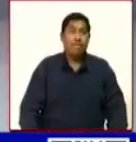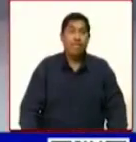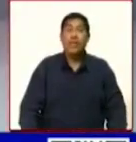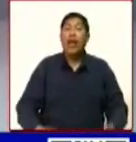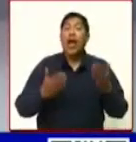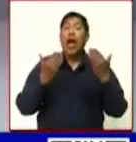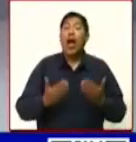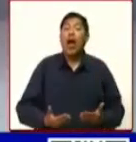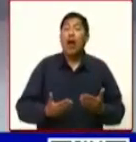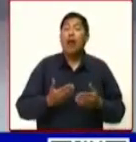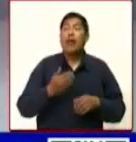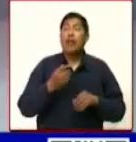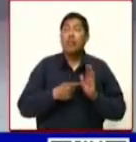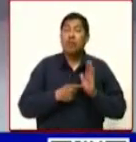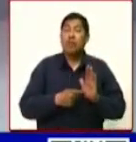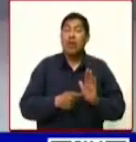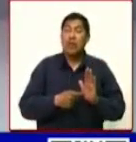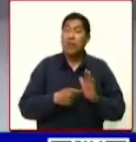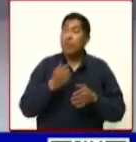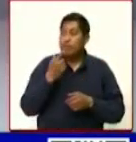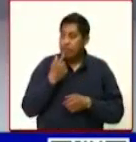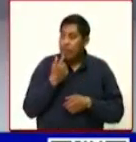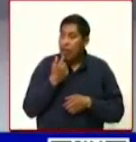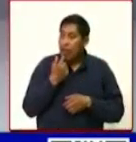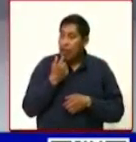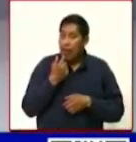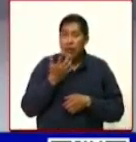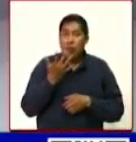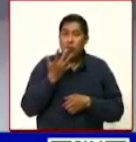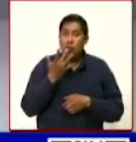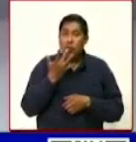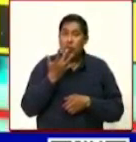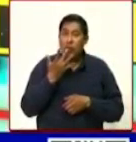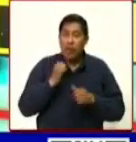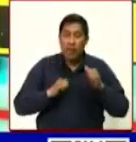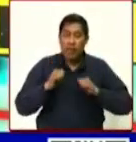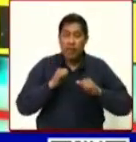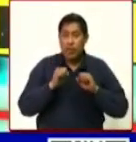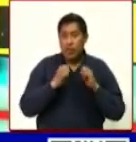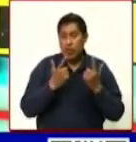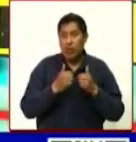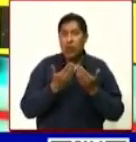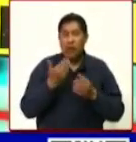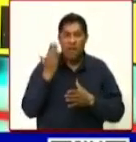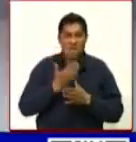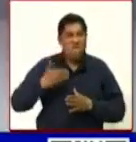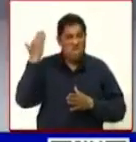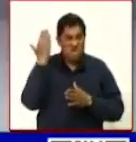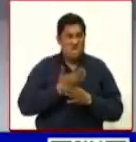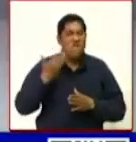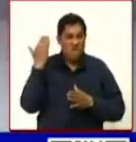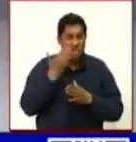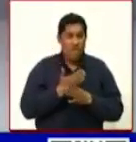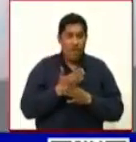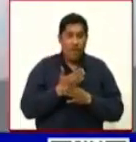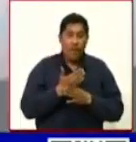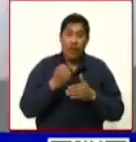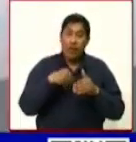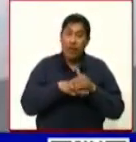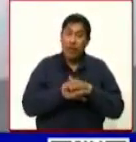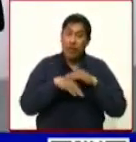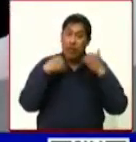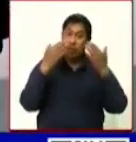en esta cuarta entrega de esta segunda temporada nuestro experimento oficial vamos a hablar acerca de el acoso el acoso en el transporte